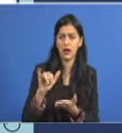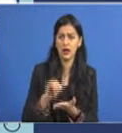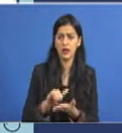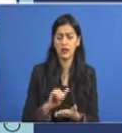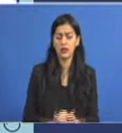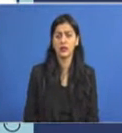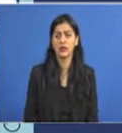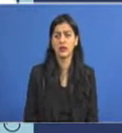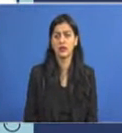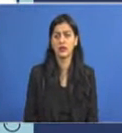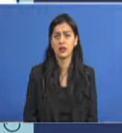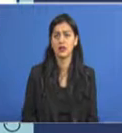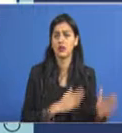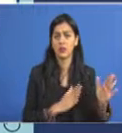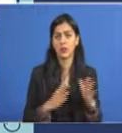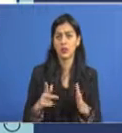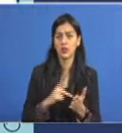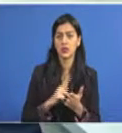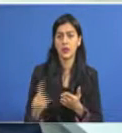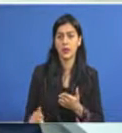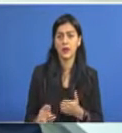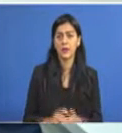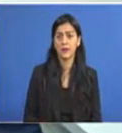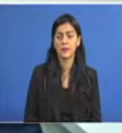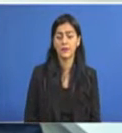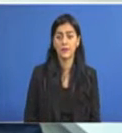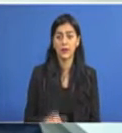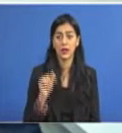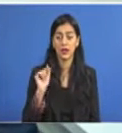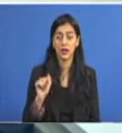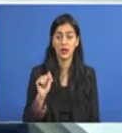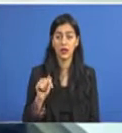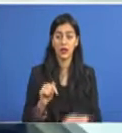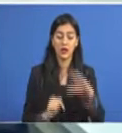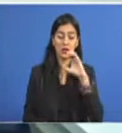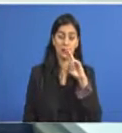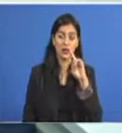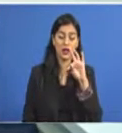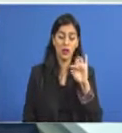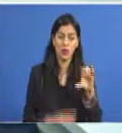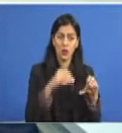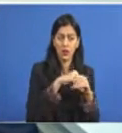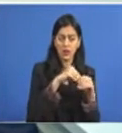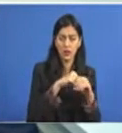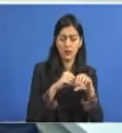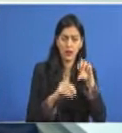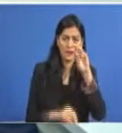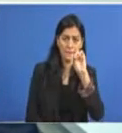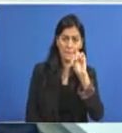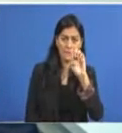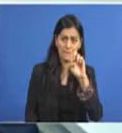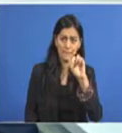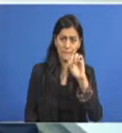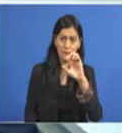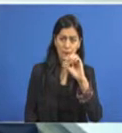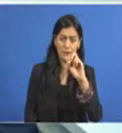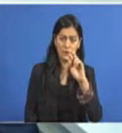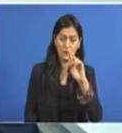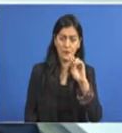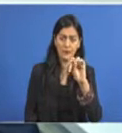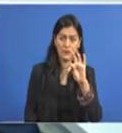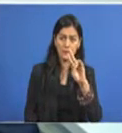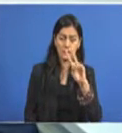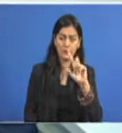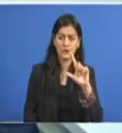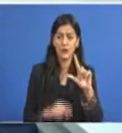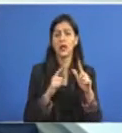de estos procesadores de pago. Estas cuentas normalmente se conocen como cuentas mercantiles, y los requisitos para